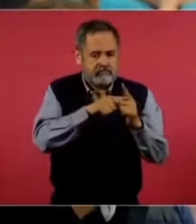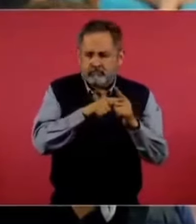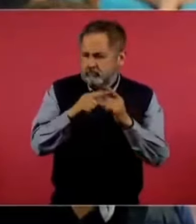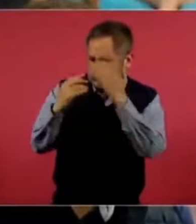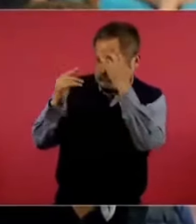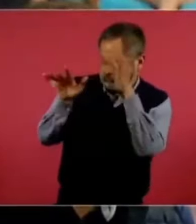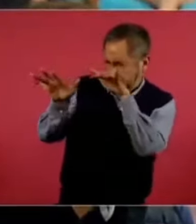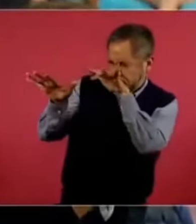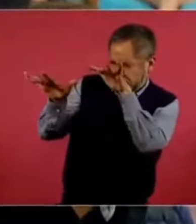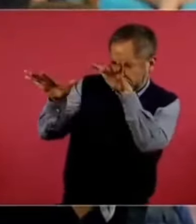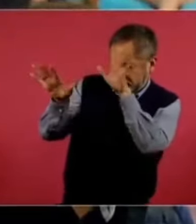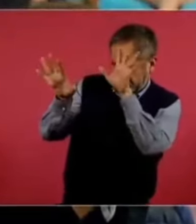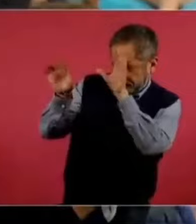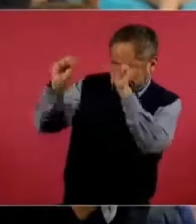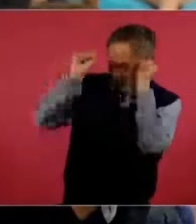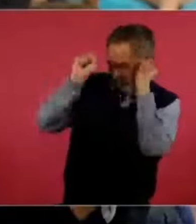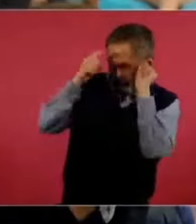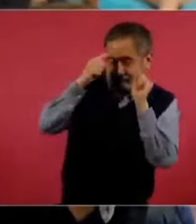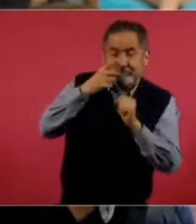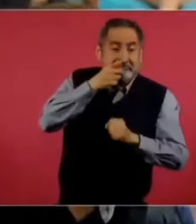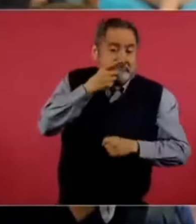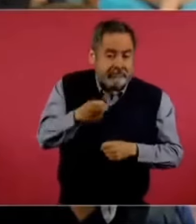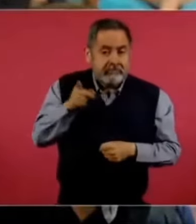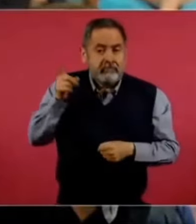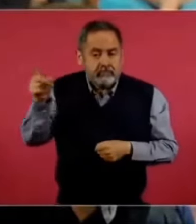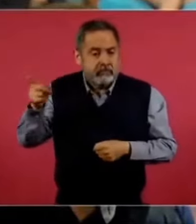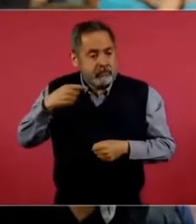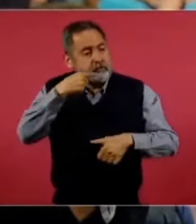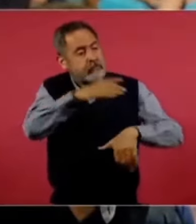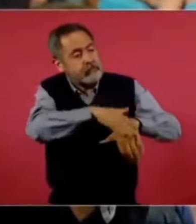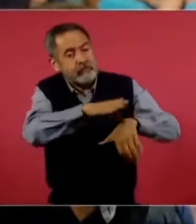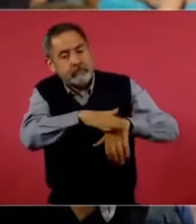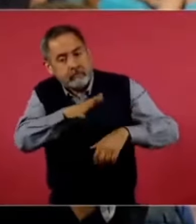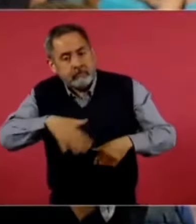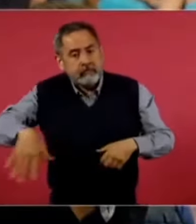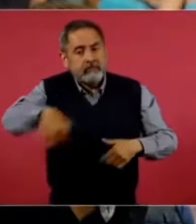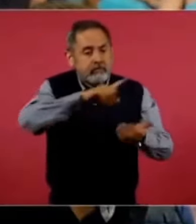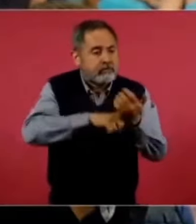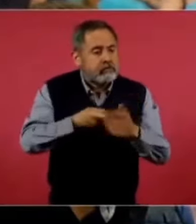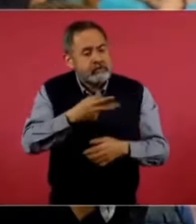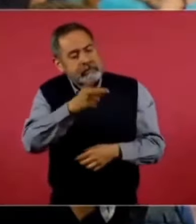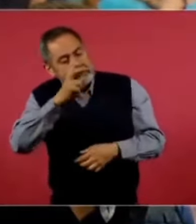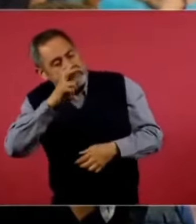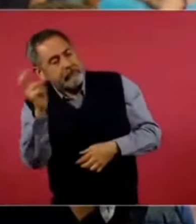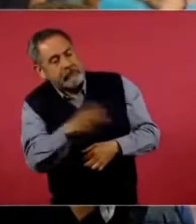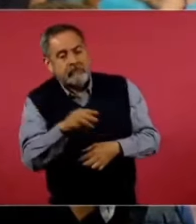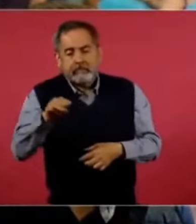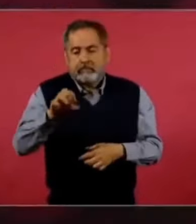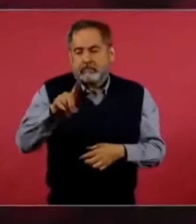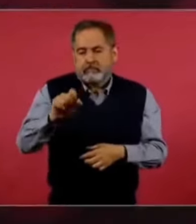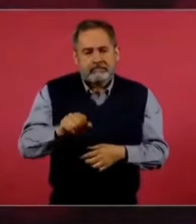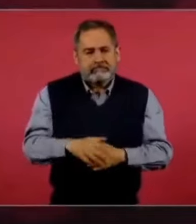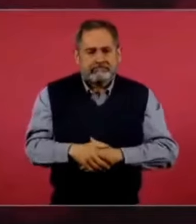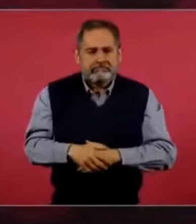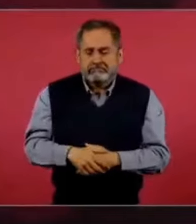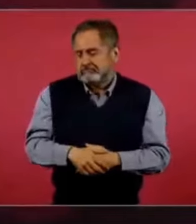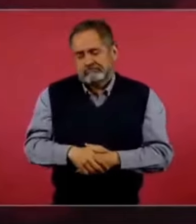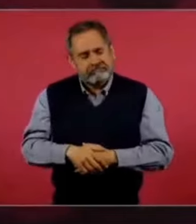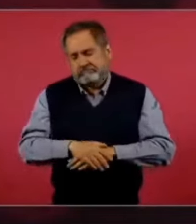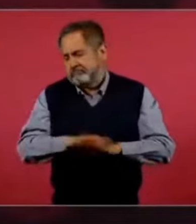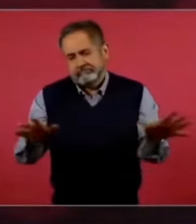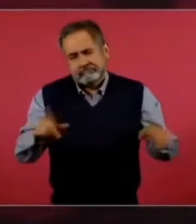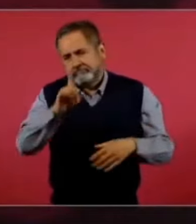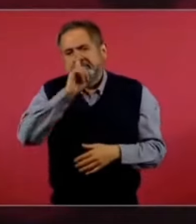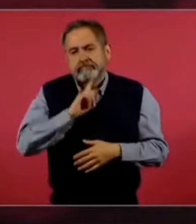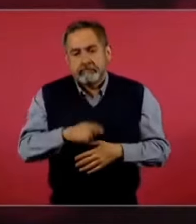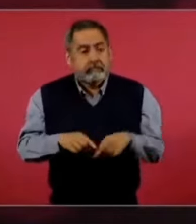pensamiento, su mente. Dice que usted le ha llamado a los medios pinches medios. La verdad es que no. Pues, eso es mentira,